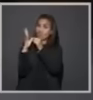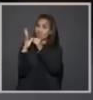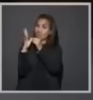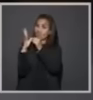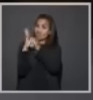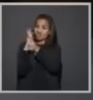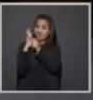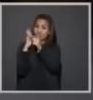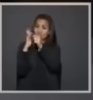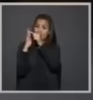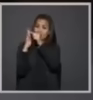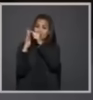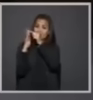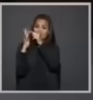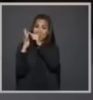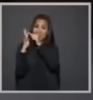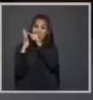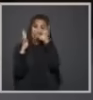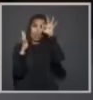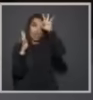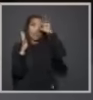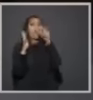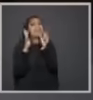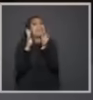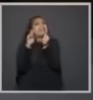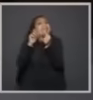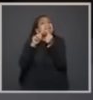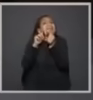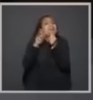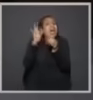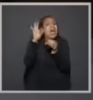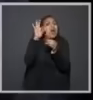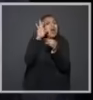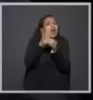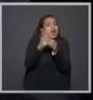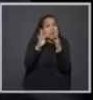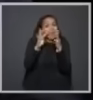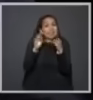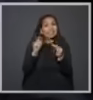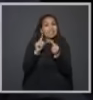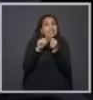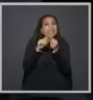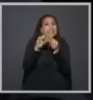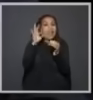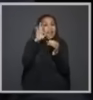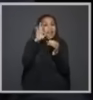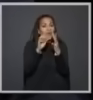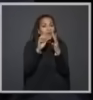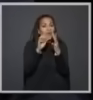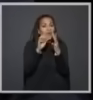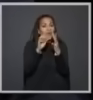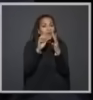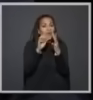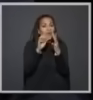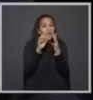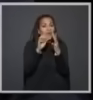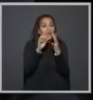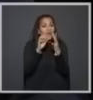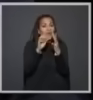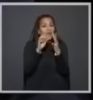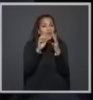Cambia. Y esta pregunta se ha hecho con todos los candidatos Sí, que hemos recibido. pero cambia. Y todos han contestado. Entonces cambian de ejemplo. No.